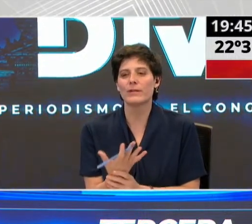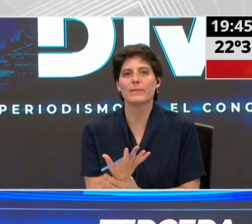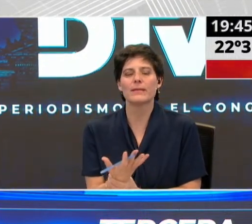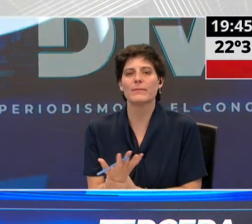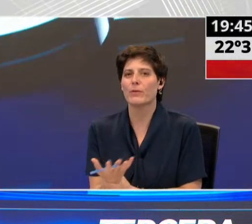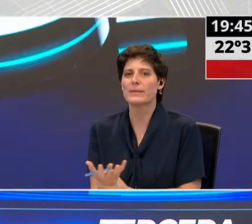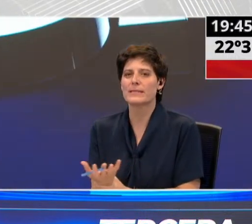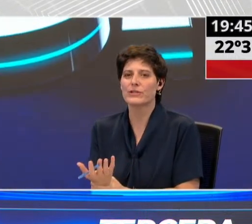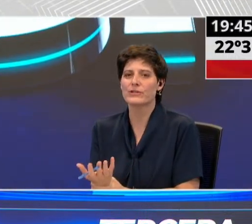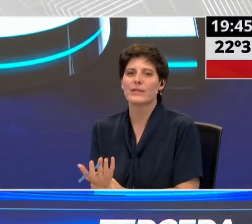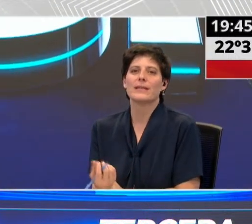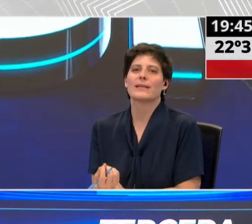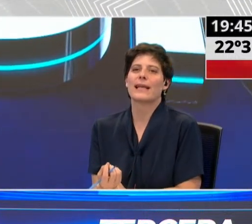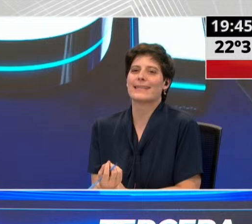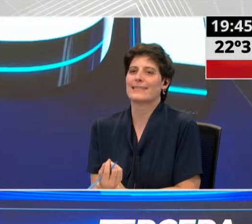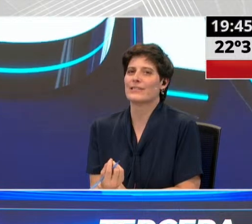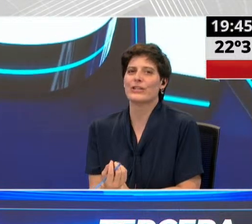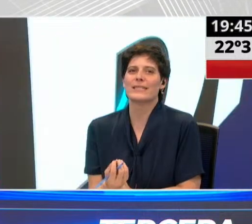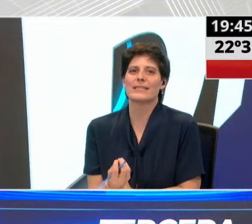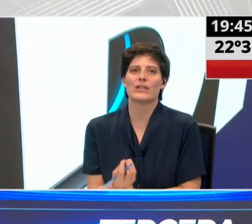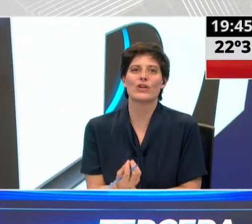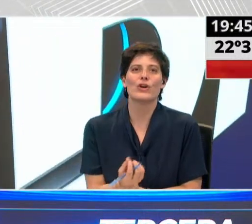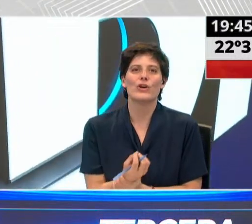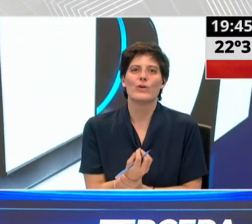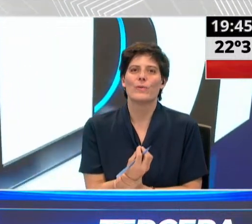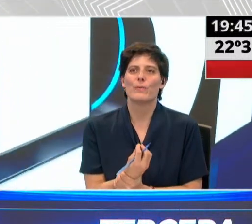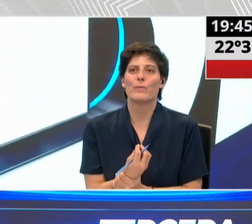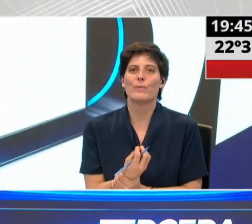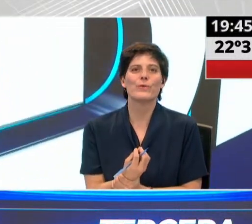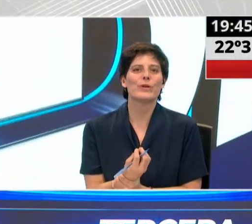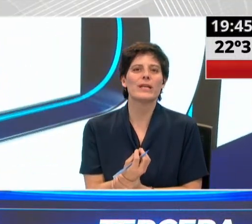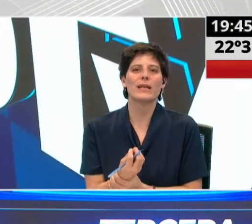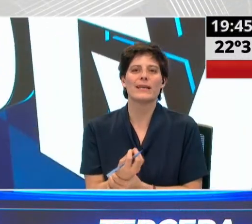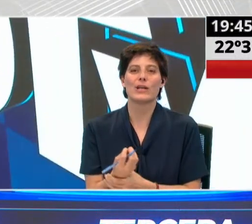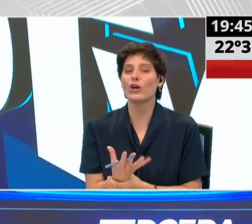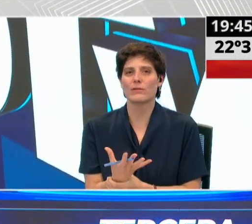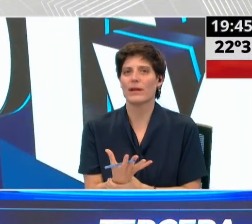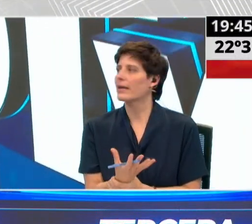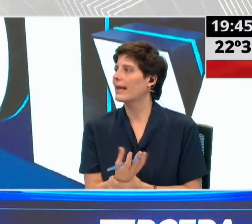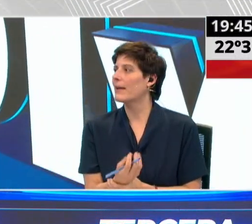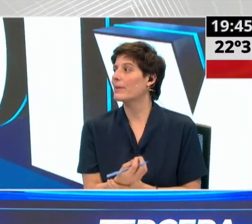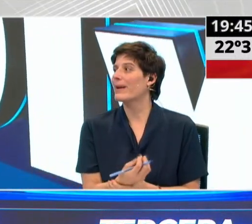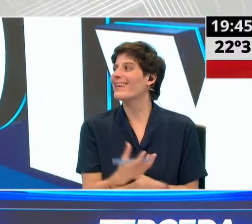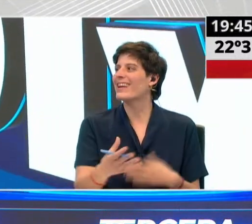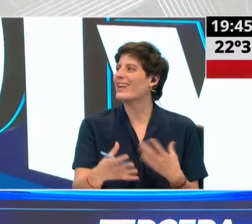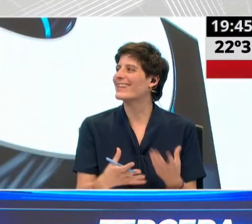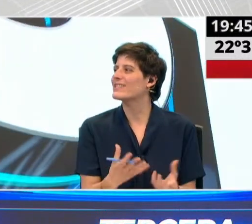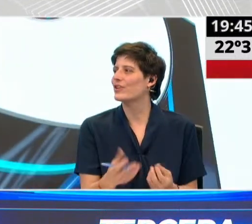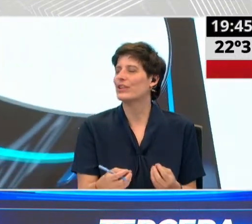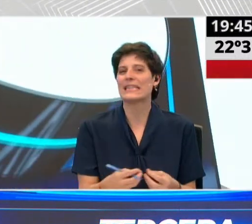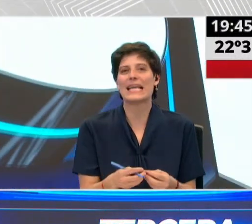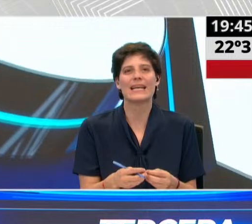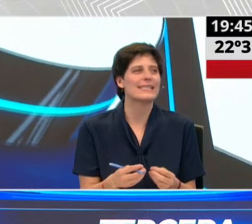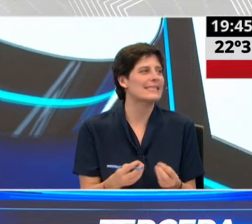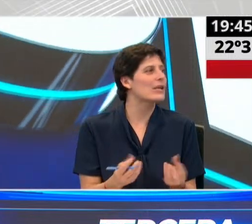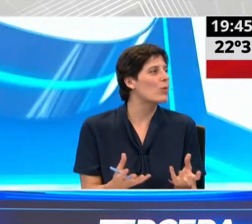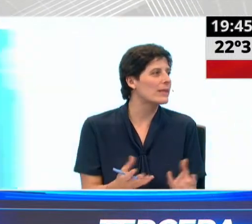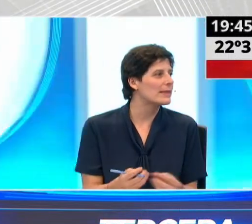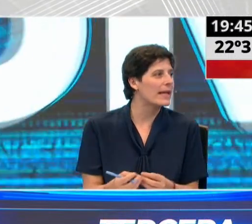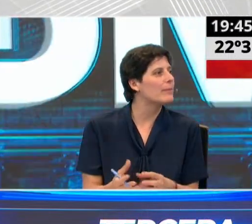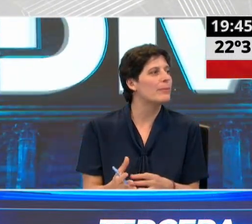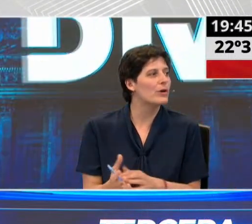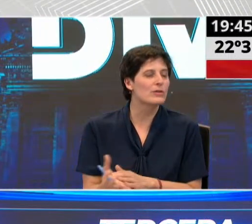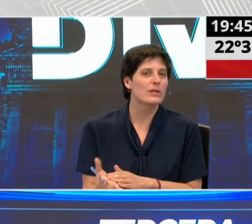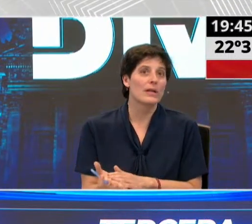marcó fuertemente en los pasillos que la transición está siendo muy corta, que es la primera vez que hay una transición tan exigua